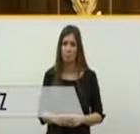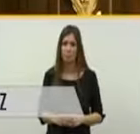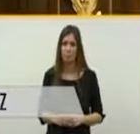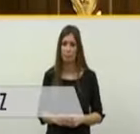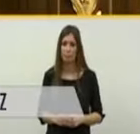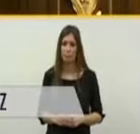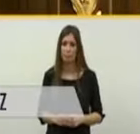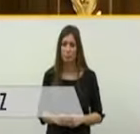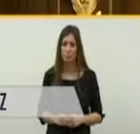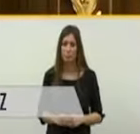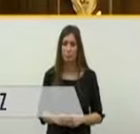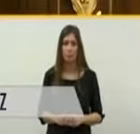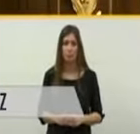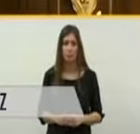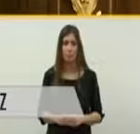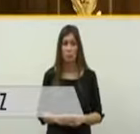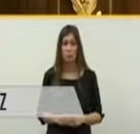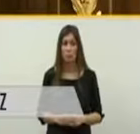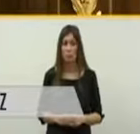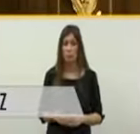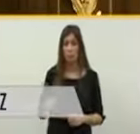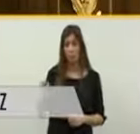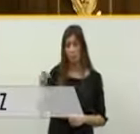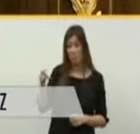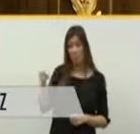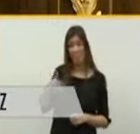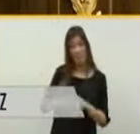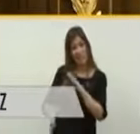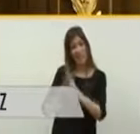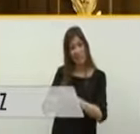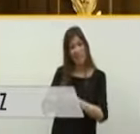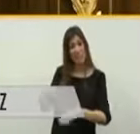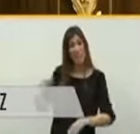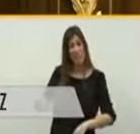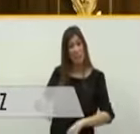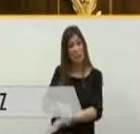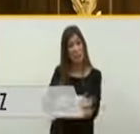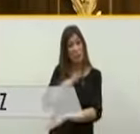Y a este señor le quieren ustedes dejar de presidente del Gobierno en funciones.